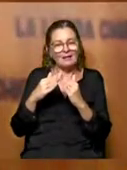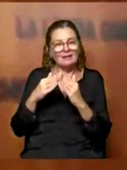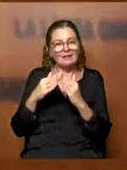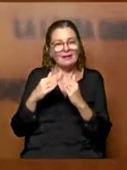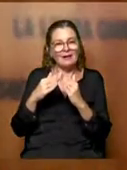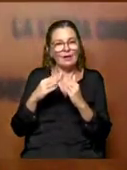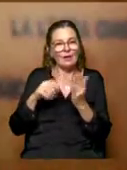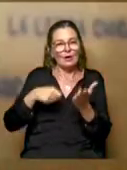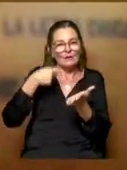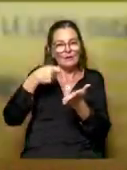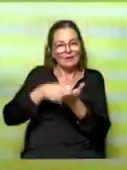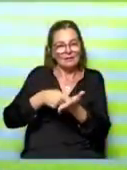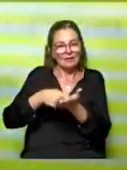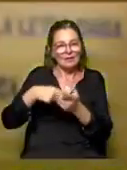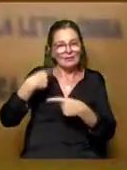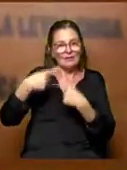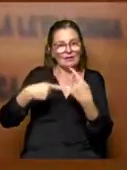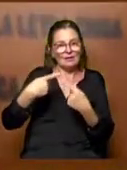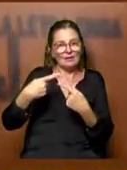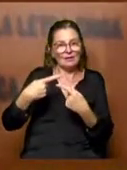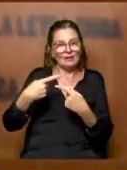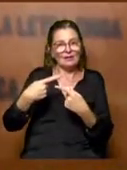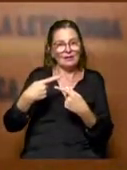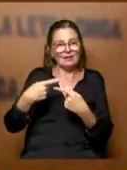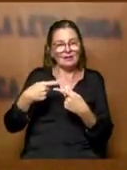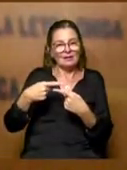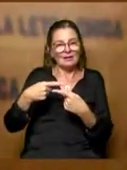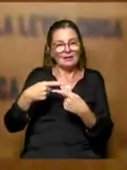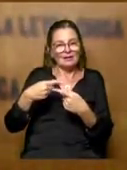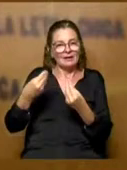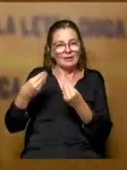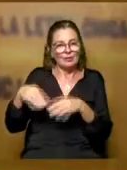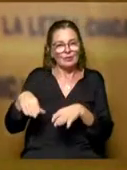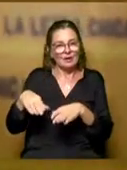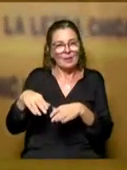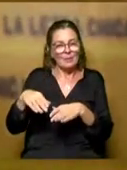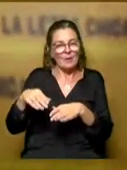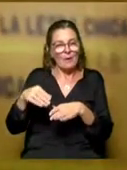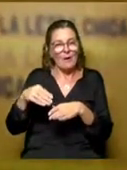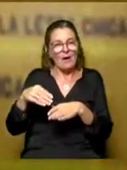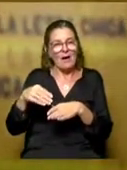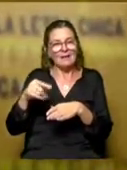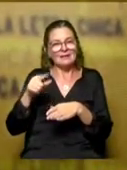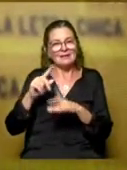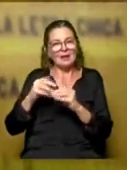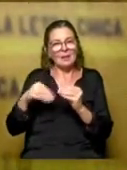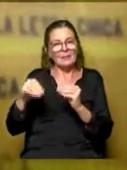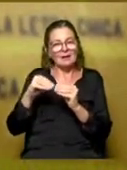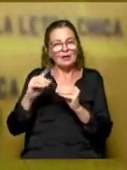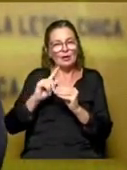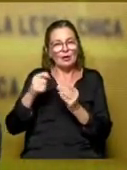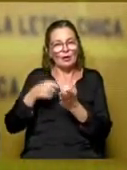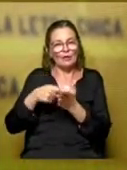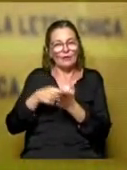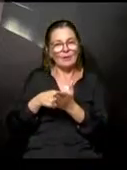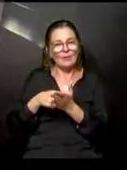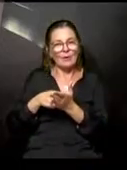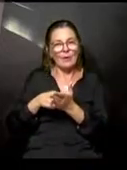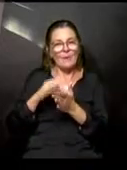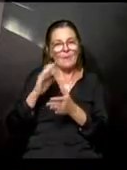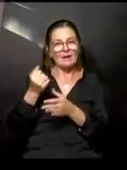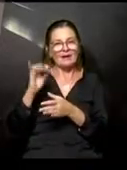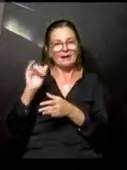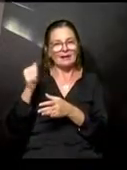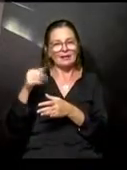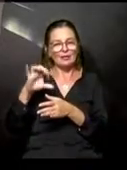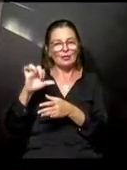las inversiones productivas para captar inversiones. Renunciamos a los impuestos, además de los que no cobramos por los paraísos fiscales, esos